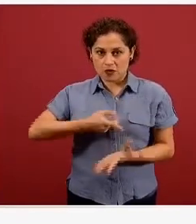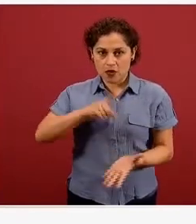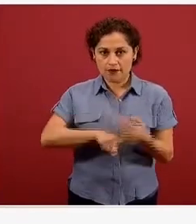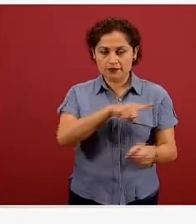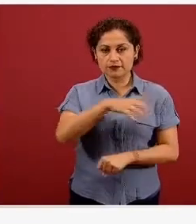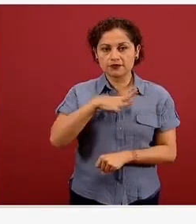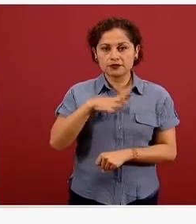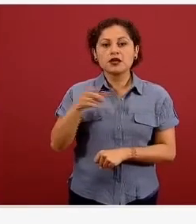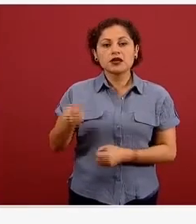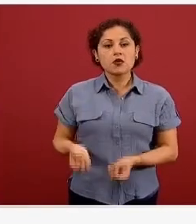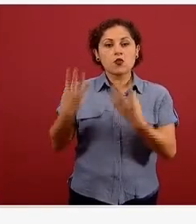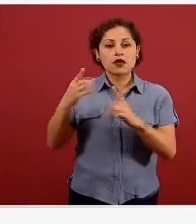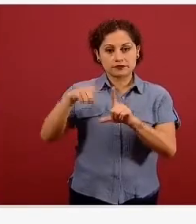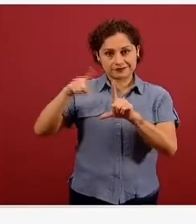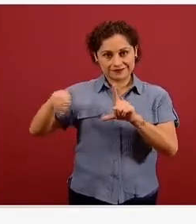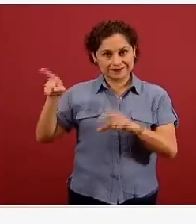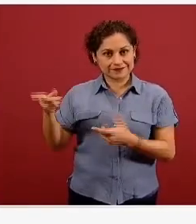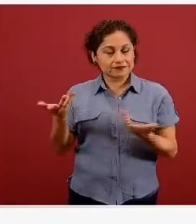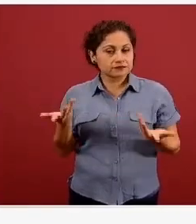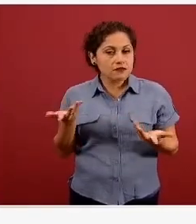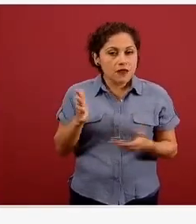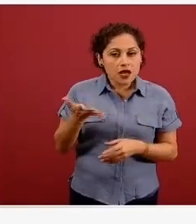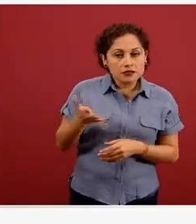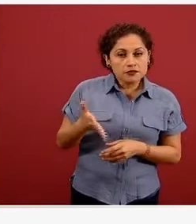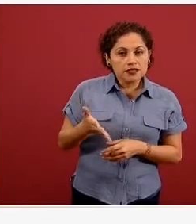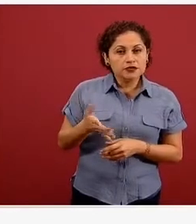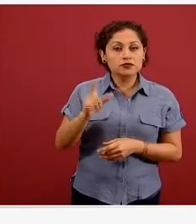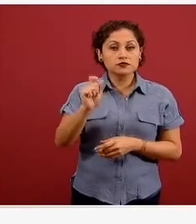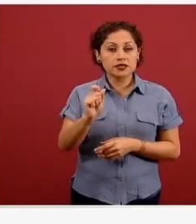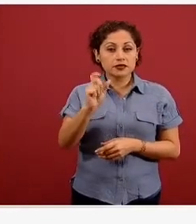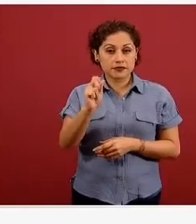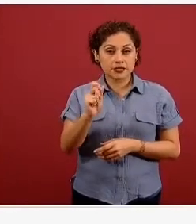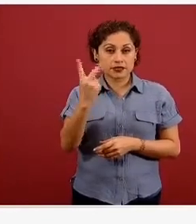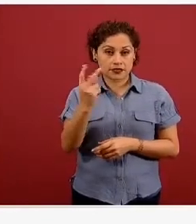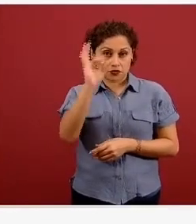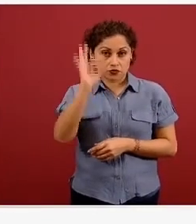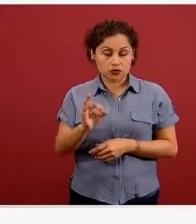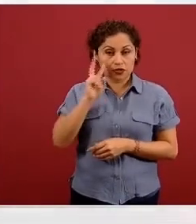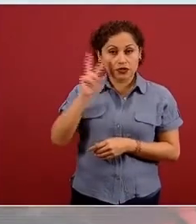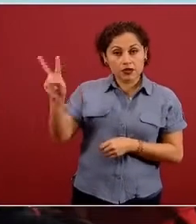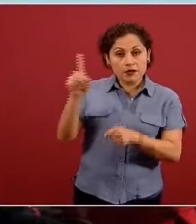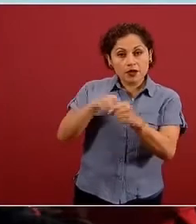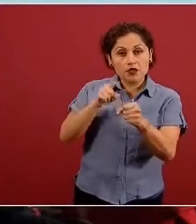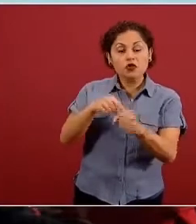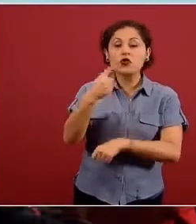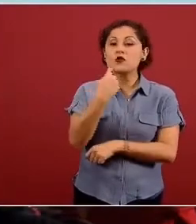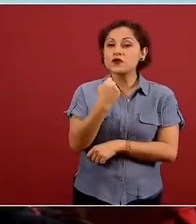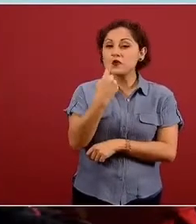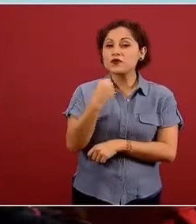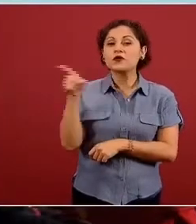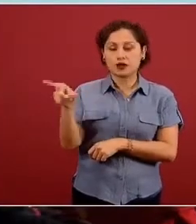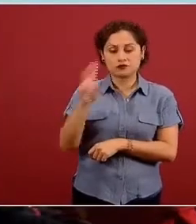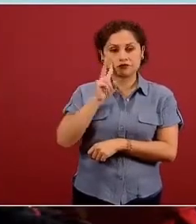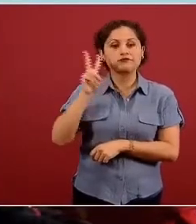este porcentaje hemos indicado que está alrededor del 20 o el 22%, es esta línea roja que se ve aquí,